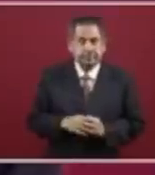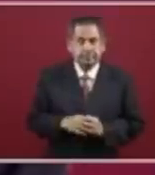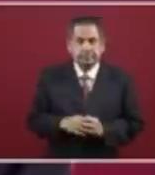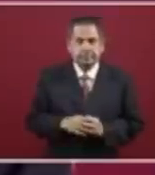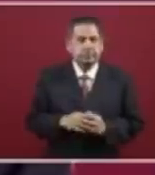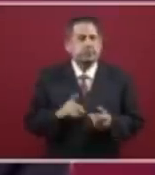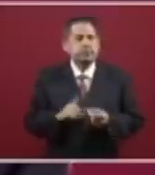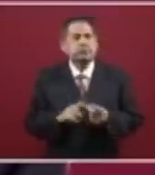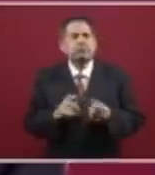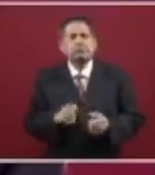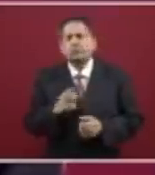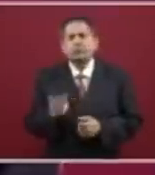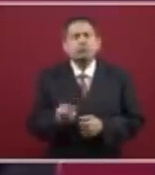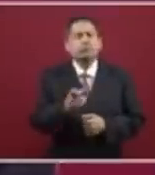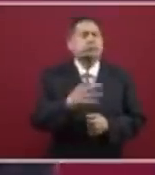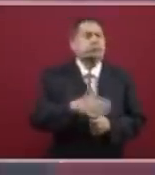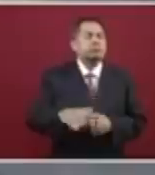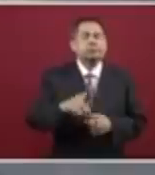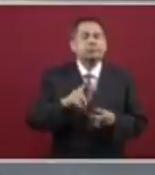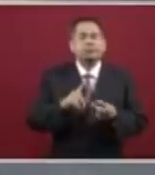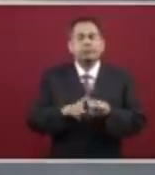ver, les pregunto a ustedes,